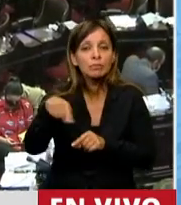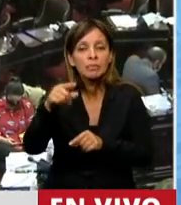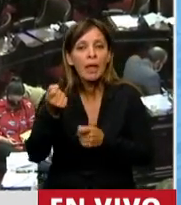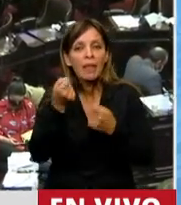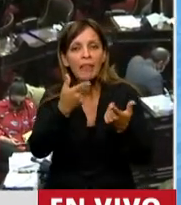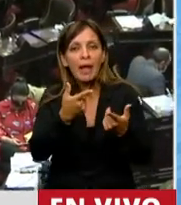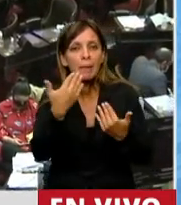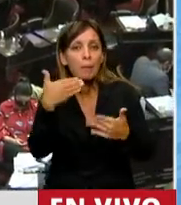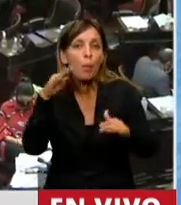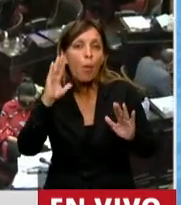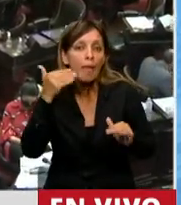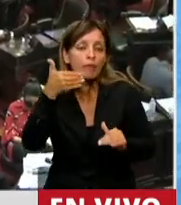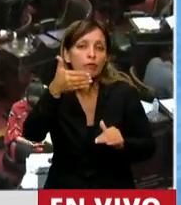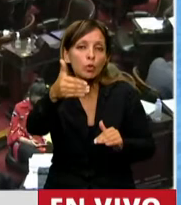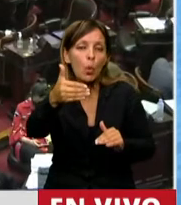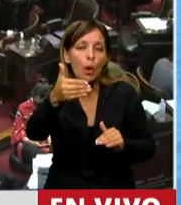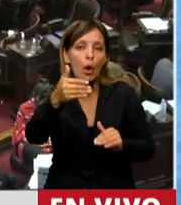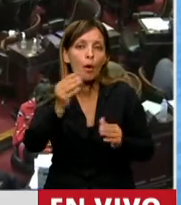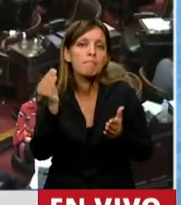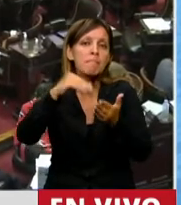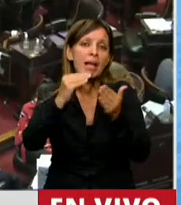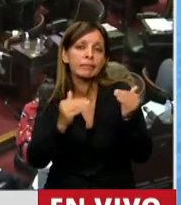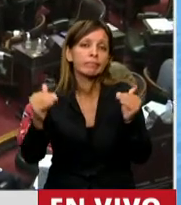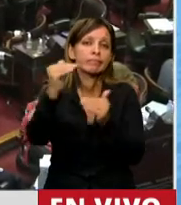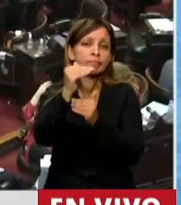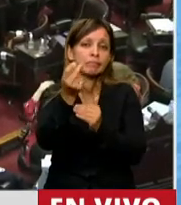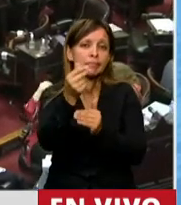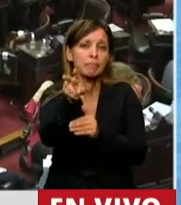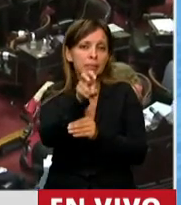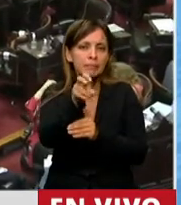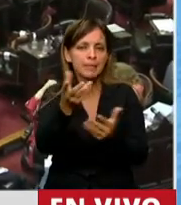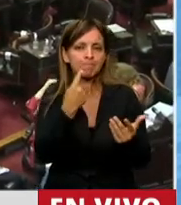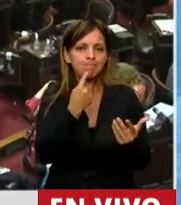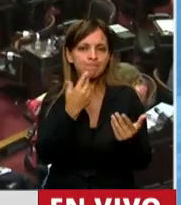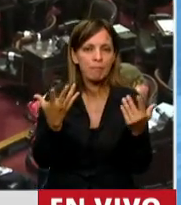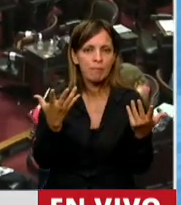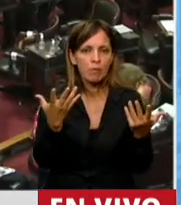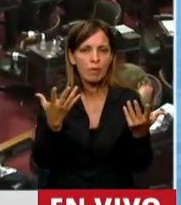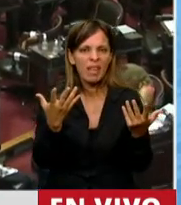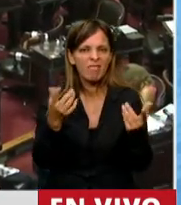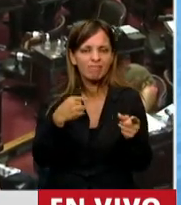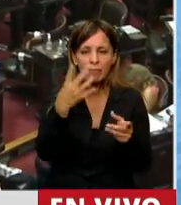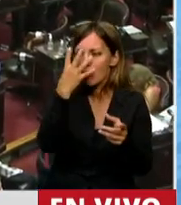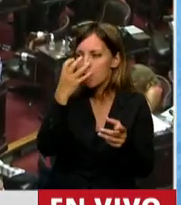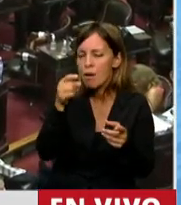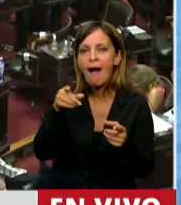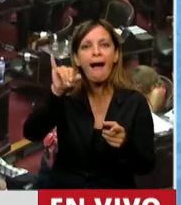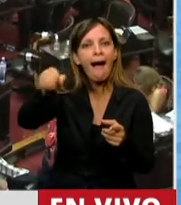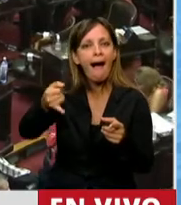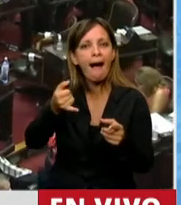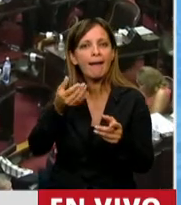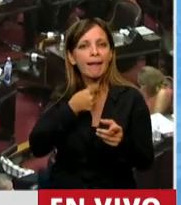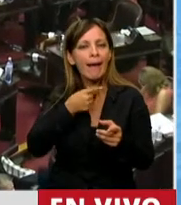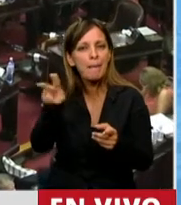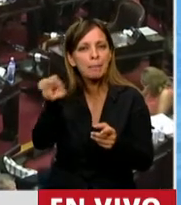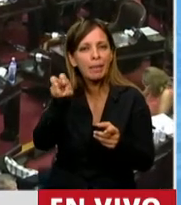procurarse un reconocimiento resarcitorio mayor, por lo que no se encontrarían seducidos por esta propuesta que